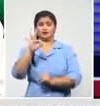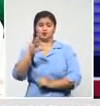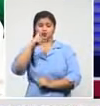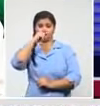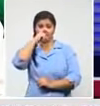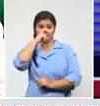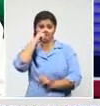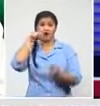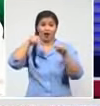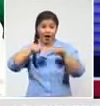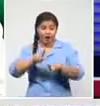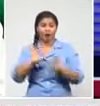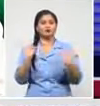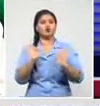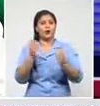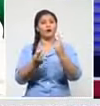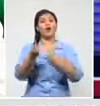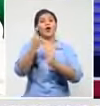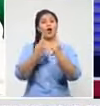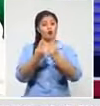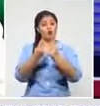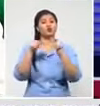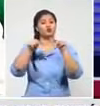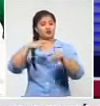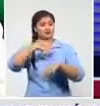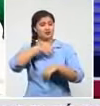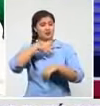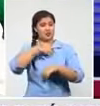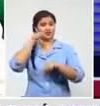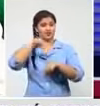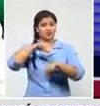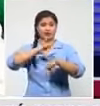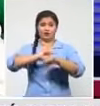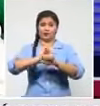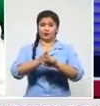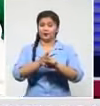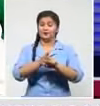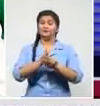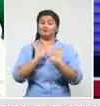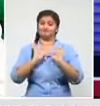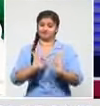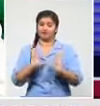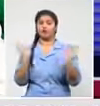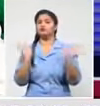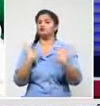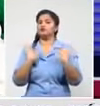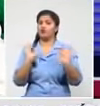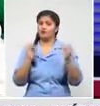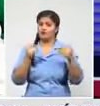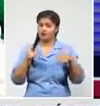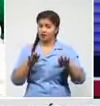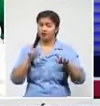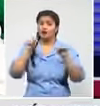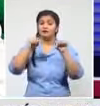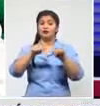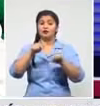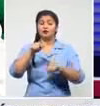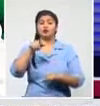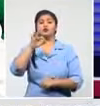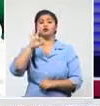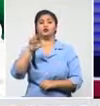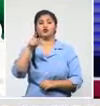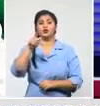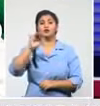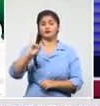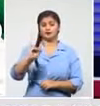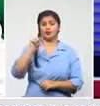enfermedad COVID-19 y de ellos ya 816, o sea el